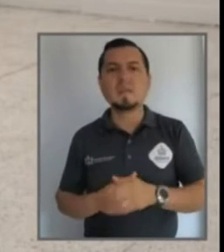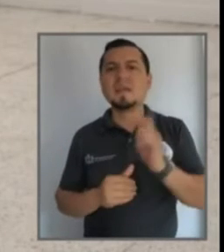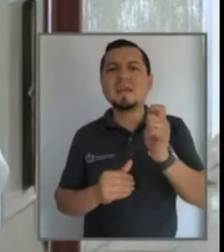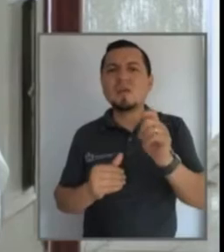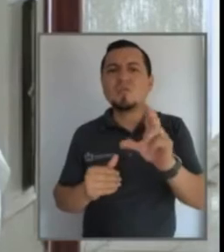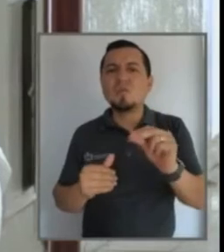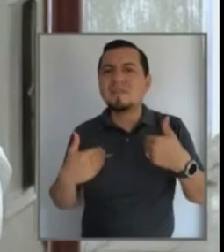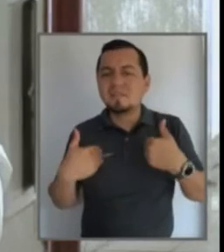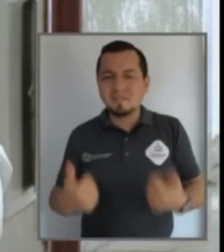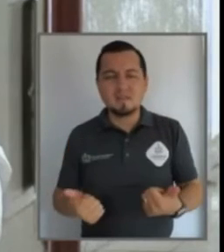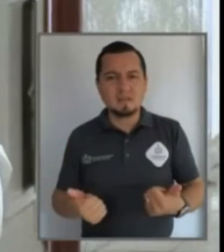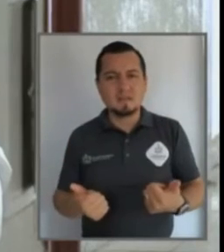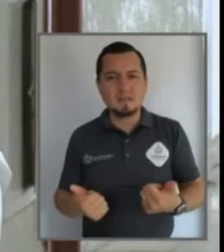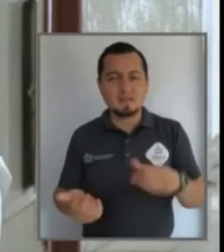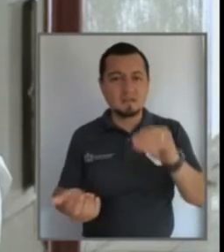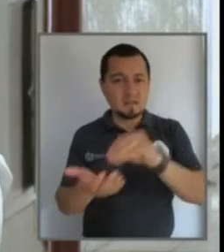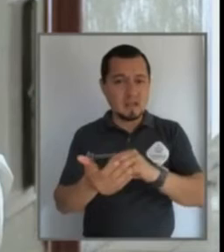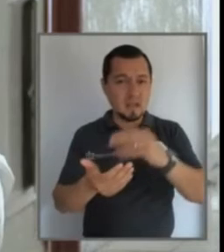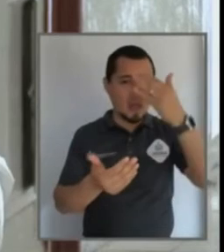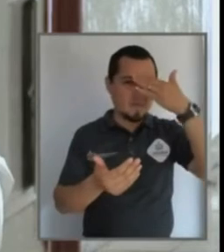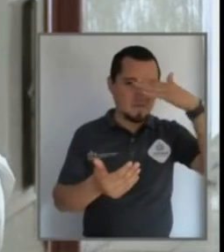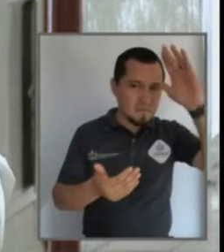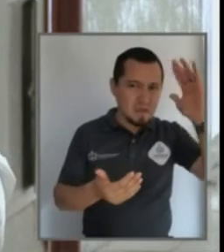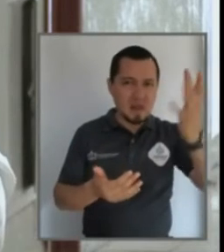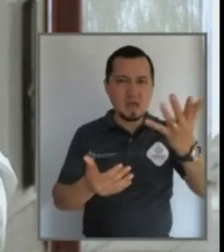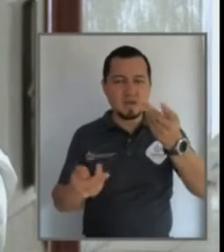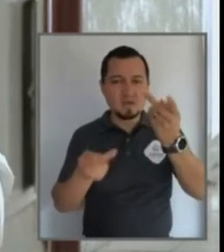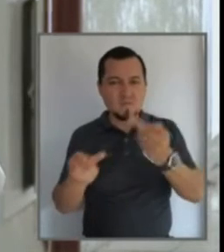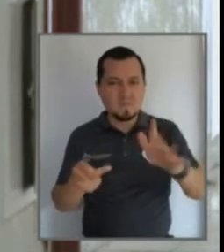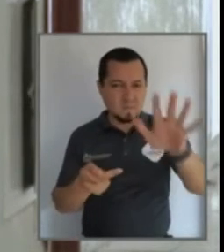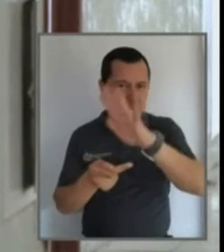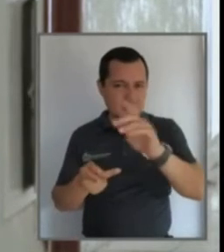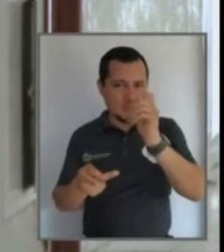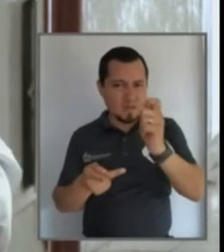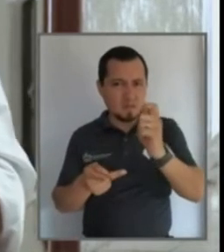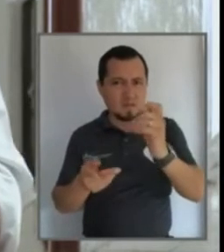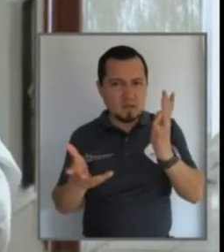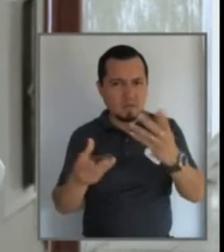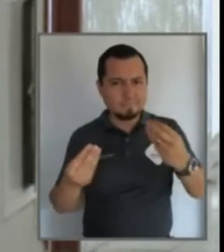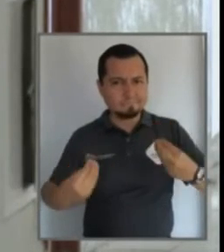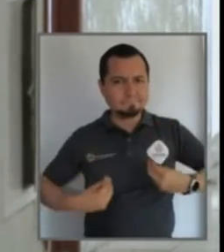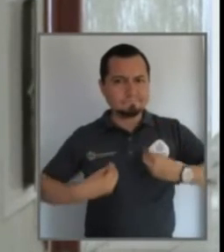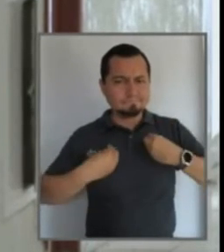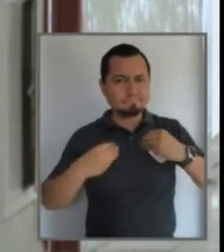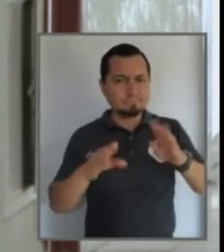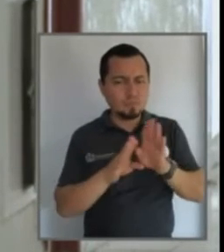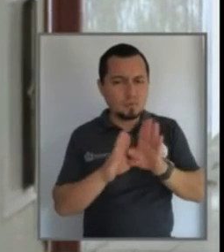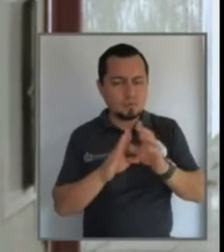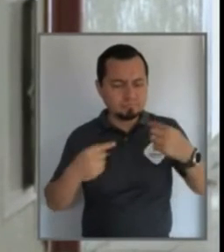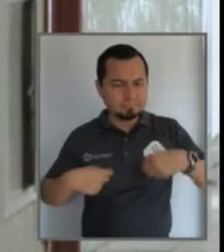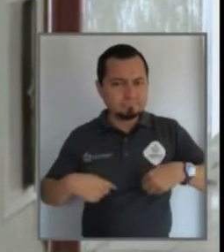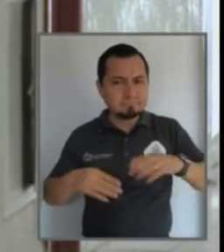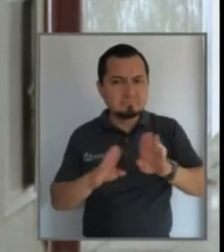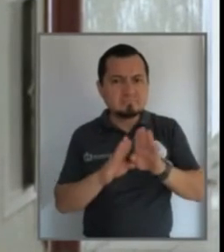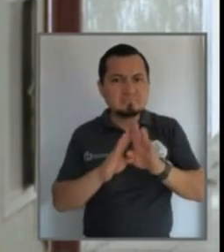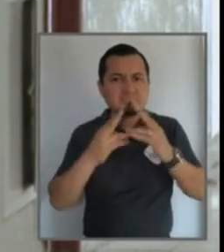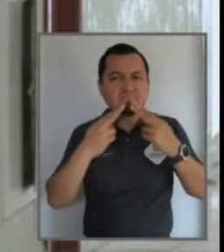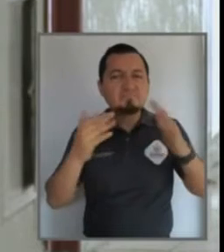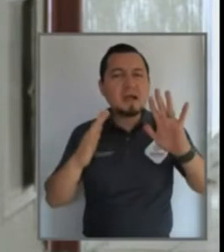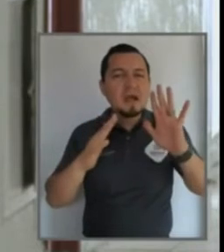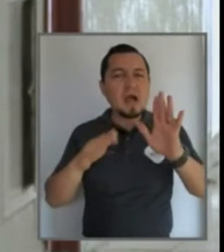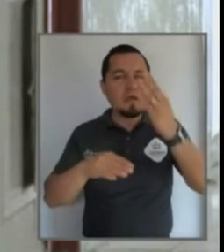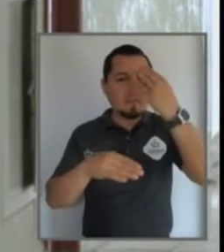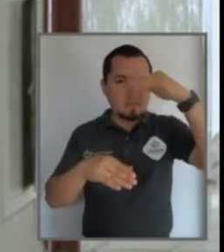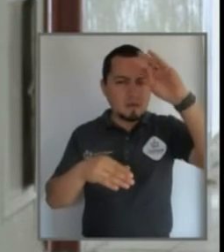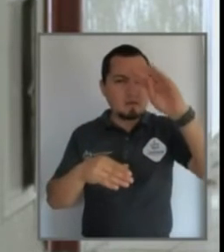no entendemos de que las enfermeras, los doctores, quienes están en el sector salud, se están jugando la vida por nosotros? No solamente no debería